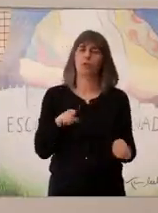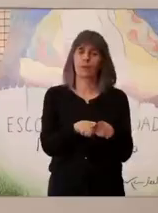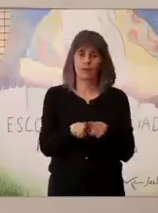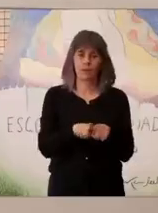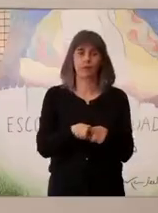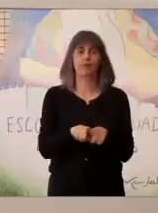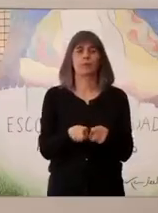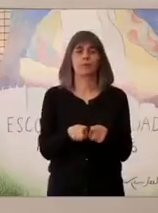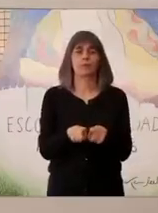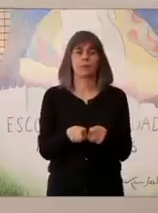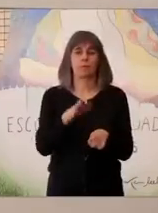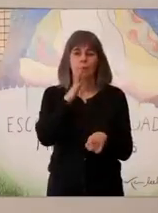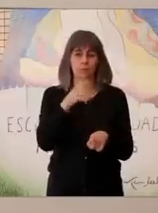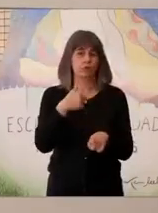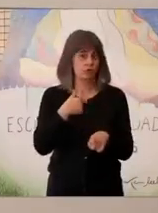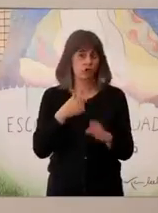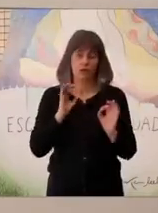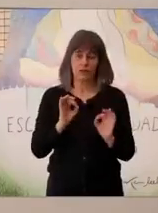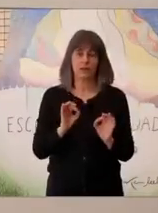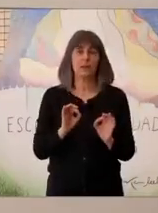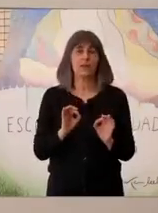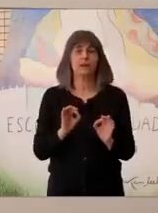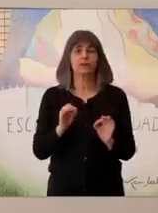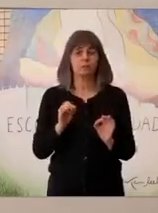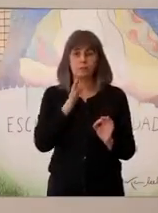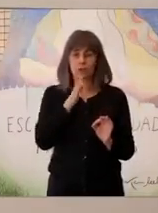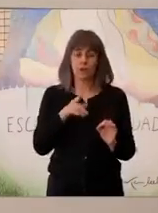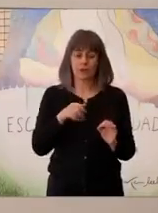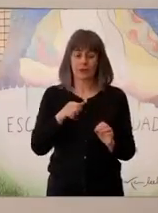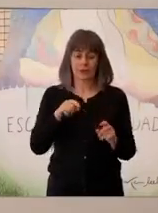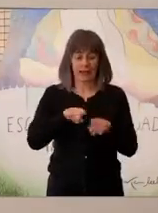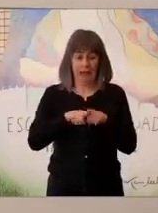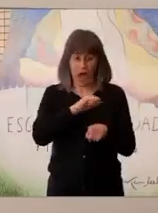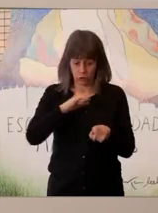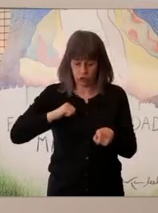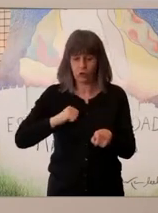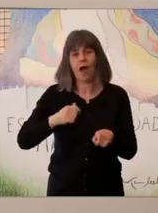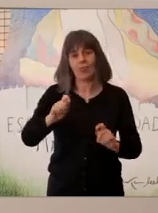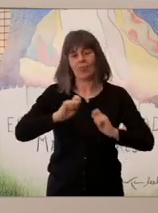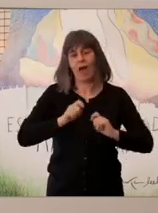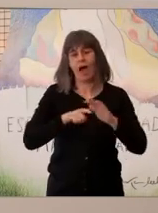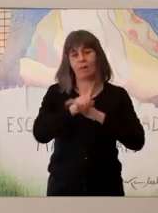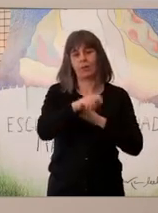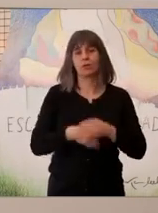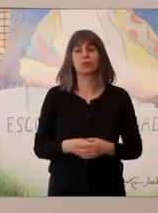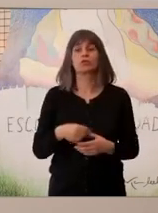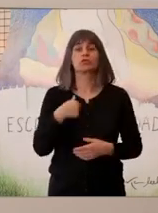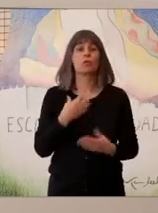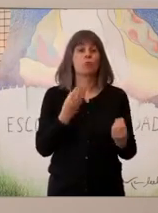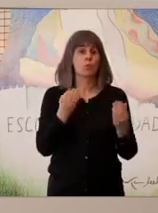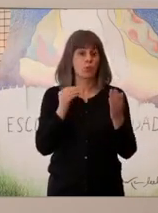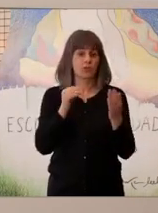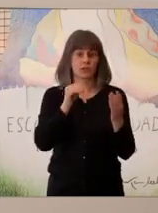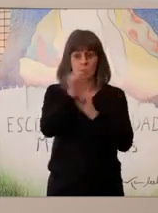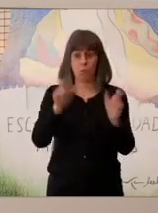caso autocrítico, que yo pertenezco al Poder Judicial, nos permite seguir avanzando, ¿no? Yo he tenido la posibilidad de hablar con muchísimas, igual que Teresa, con